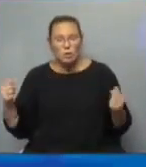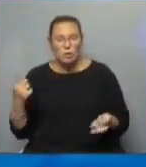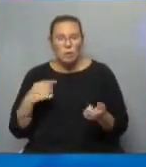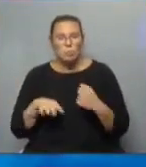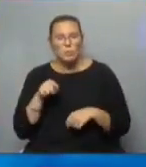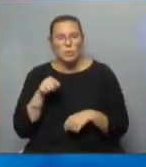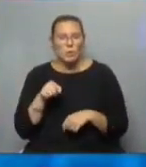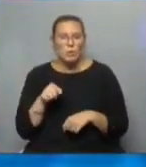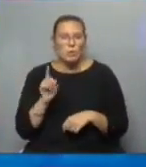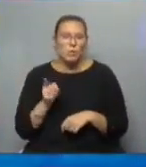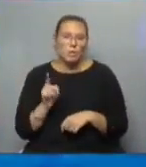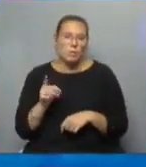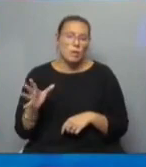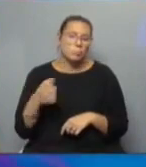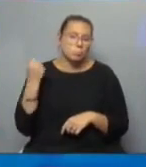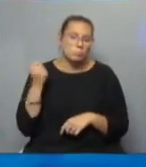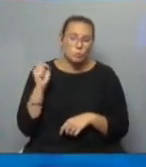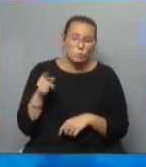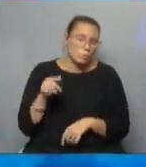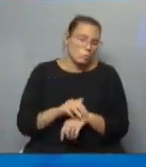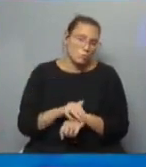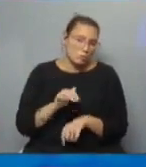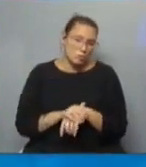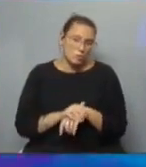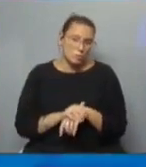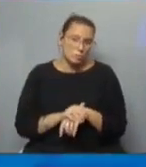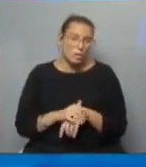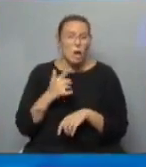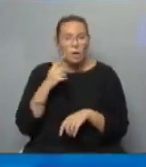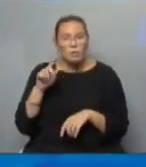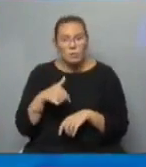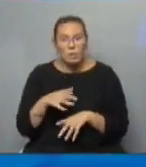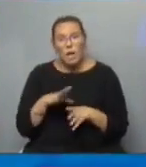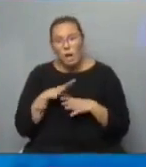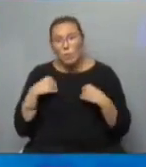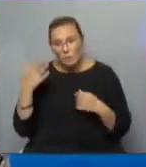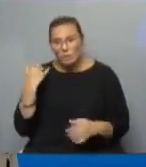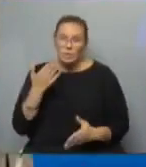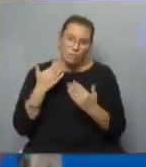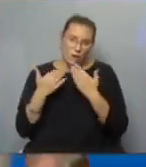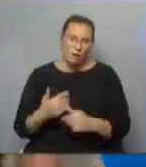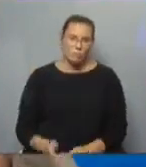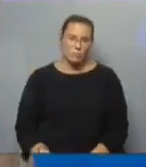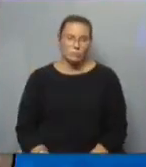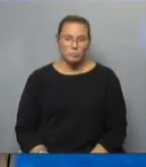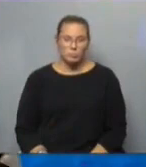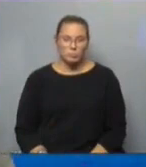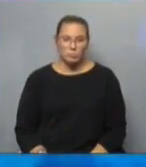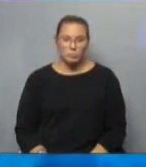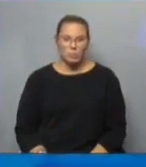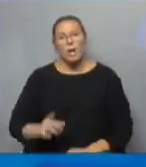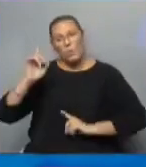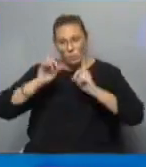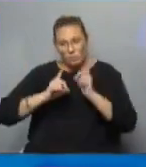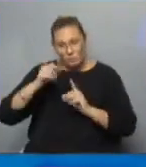lo tenés que conseguir tú. Y ahí viene la escuelita que viene. Muy